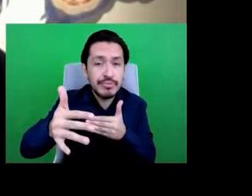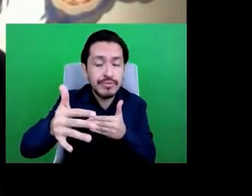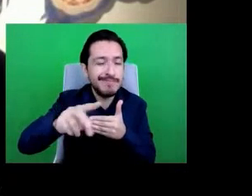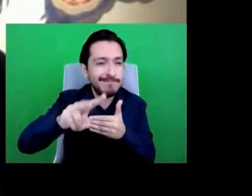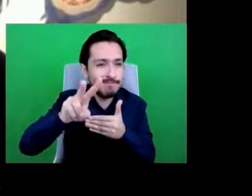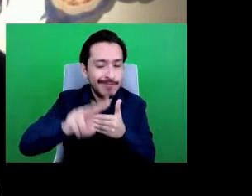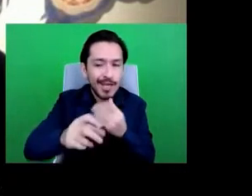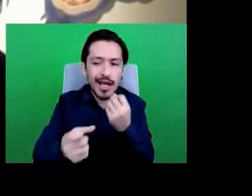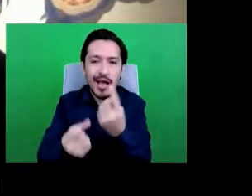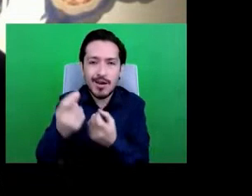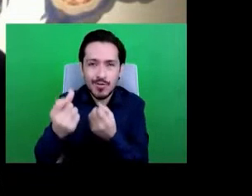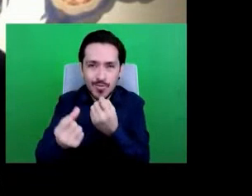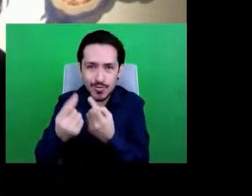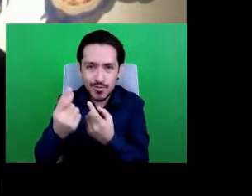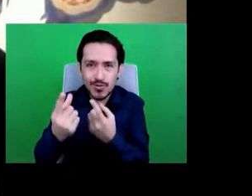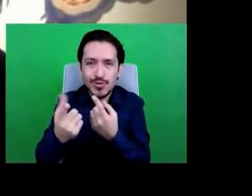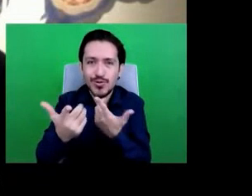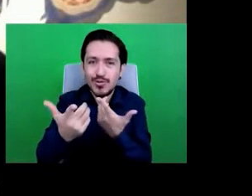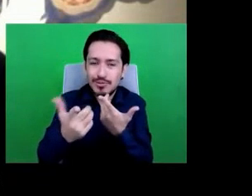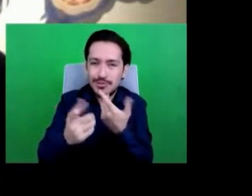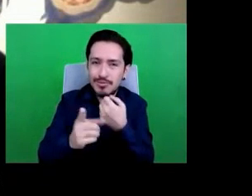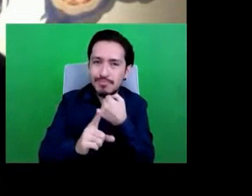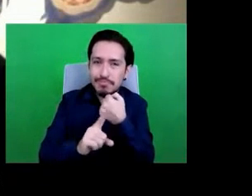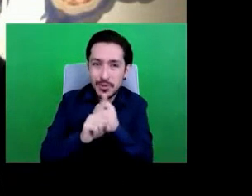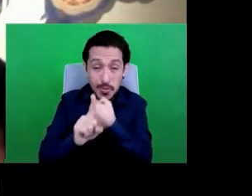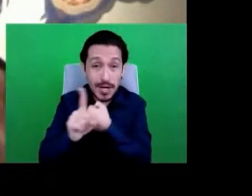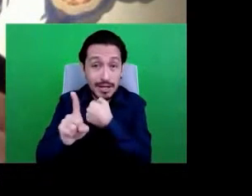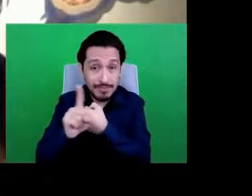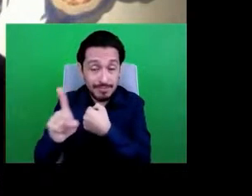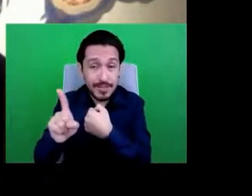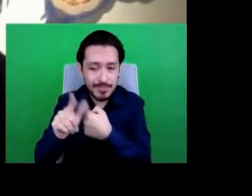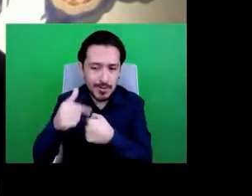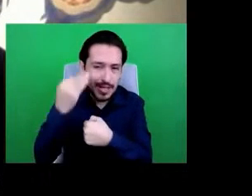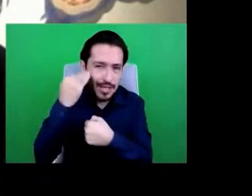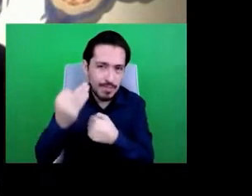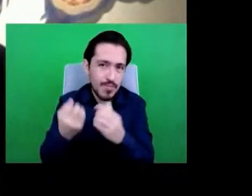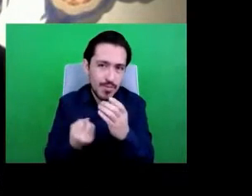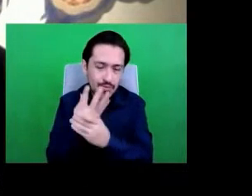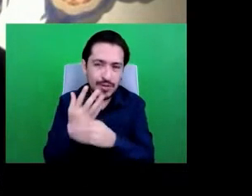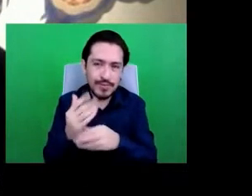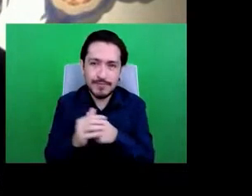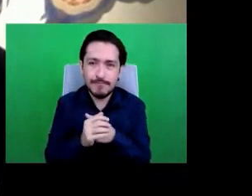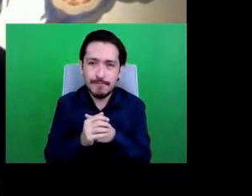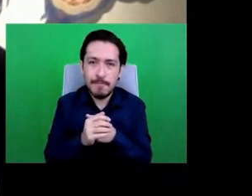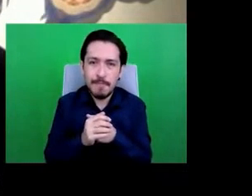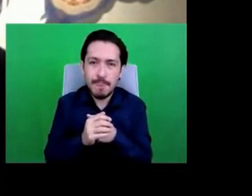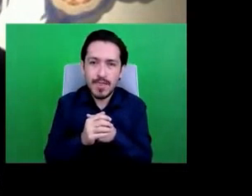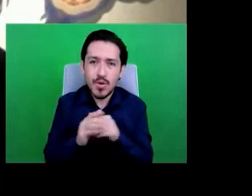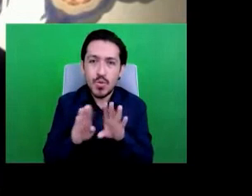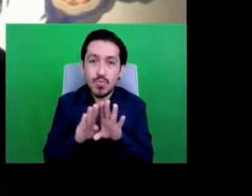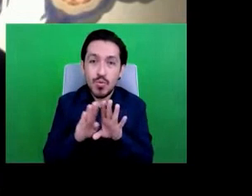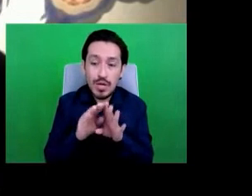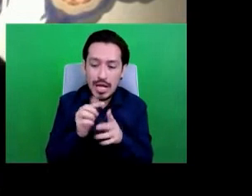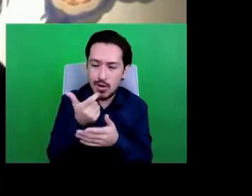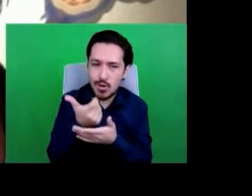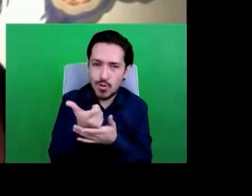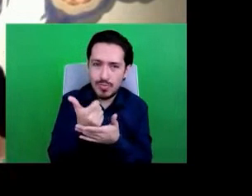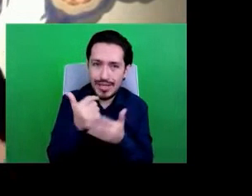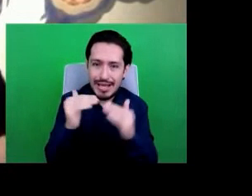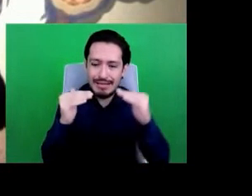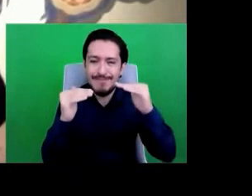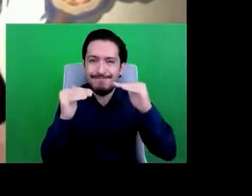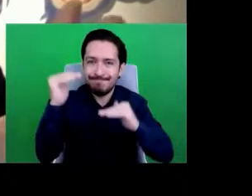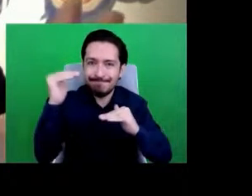afectados bastante, además de debido a la creciente desigualdad económica en la sociedad,